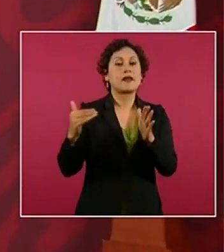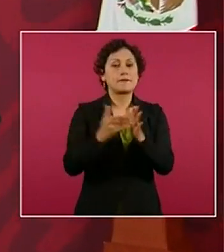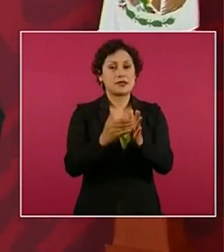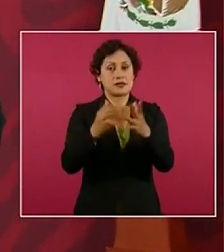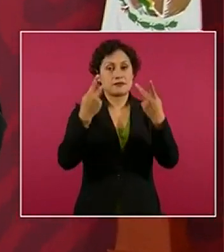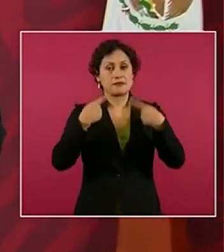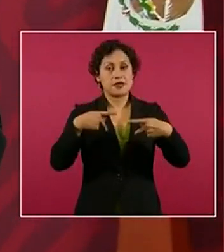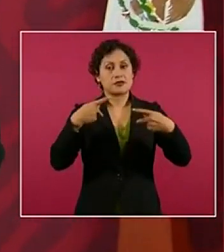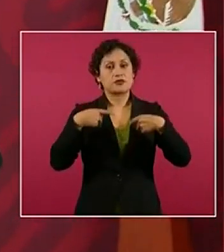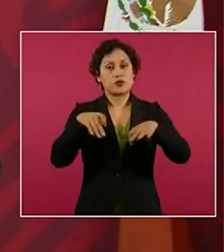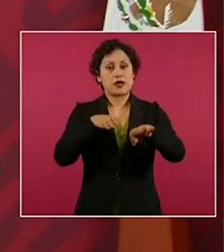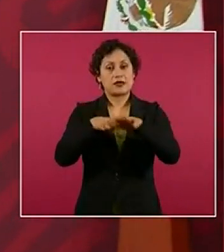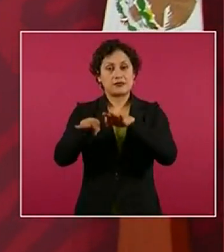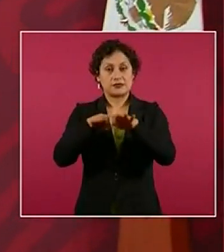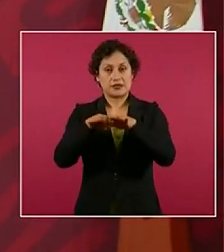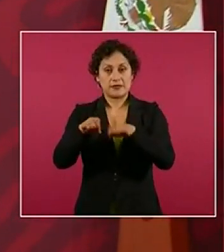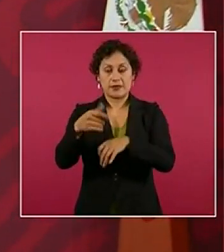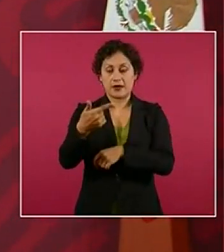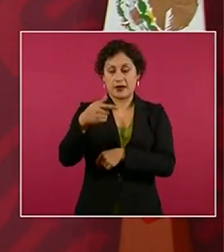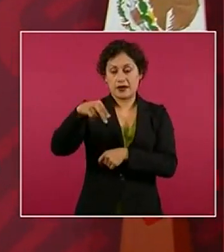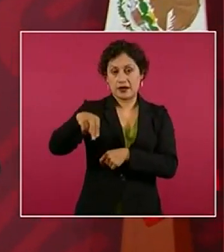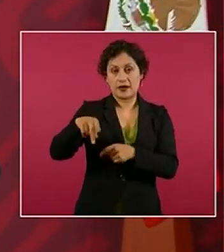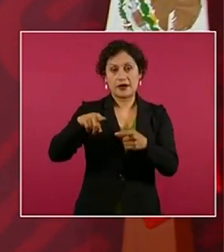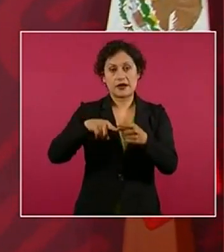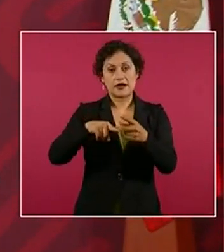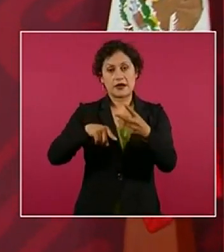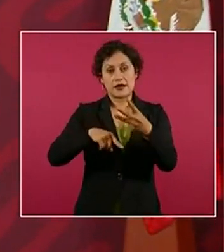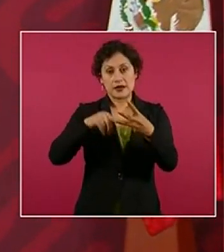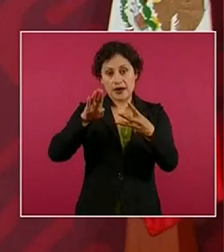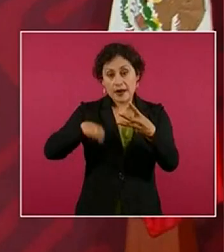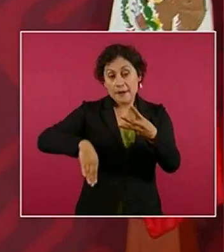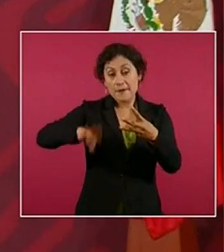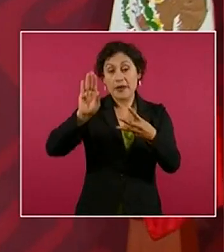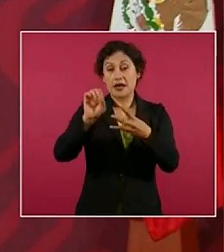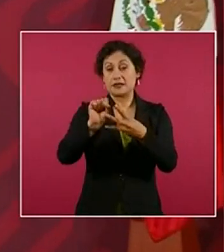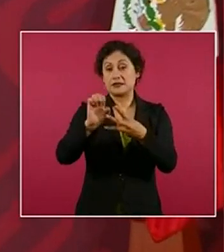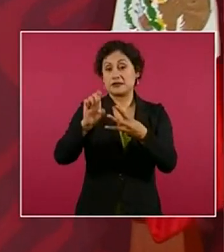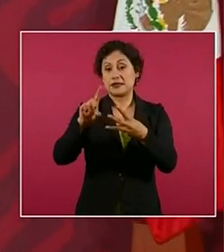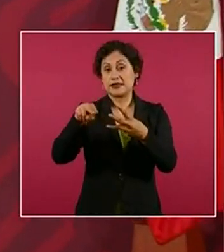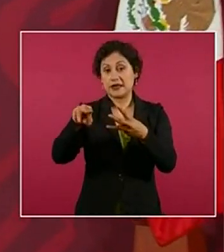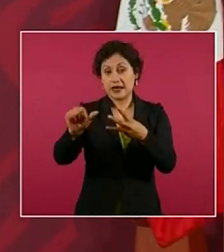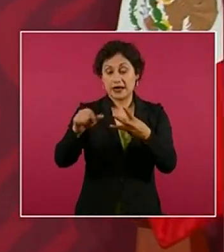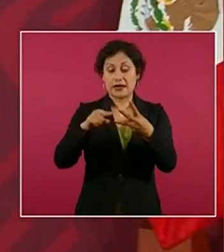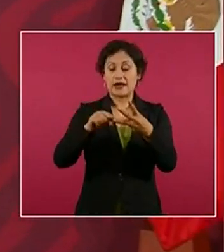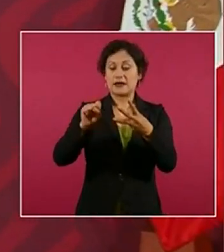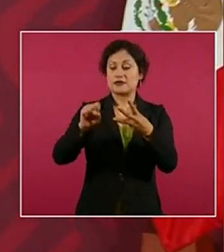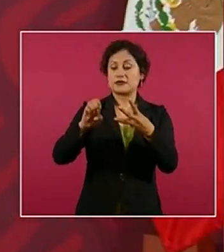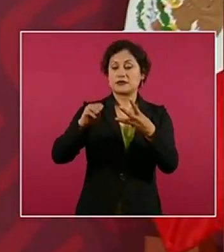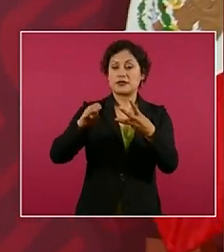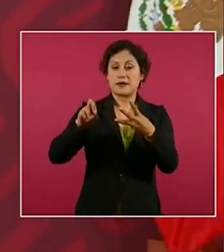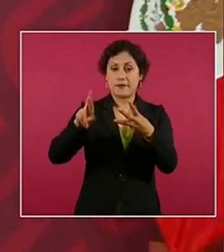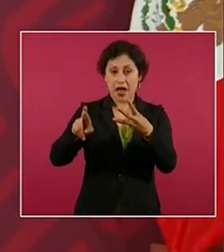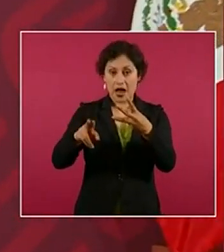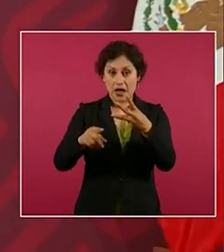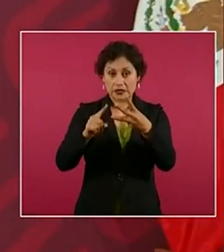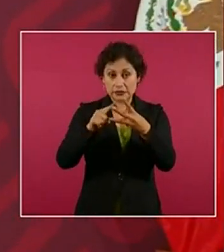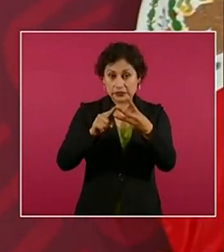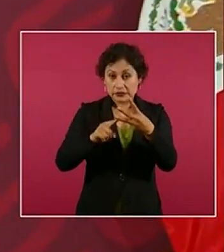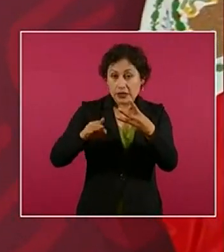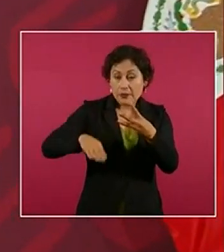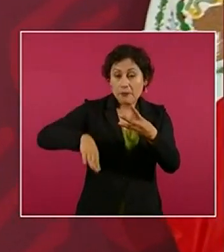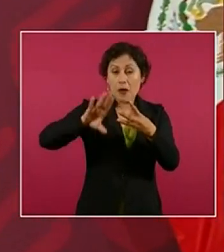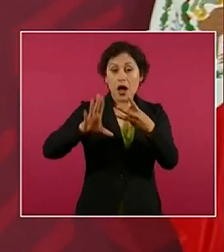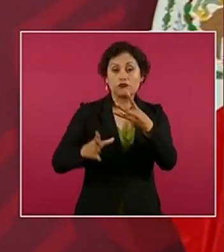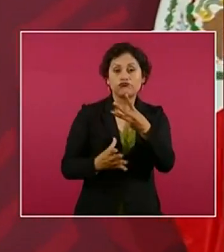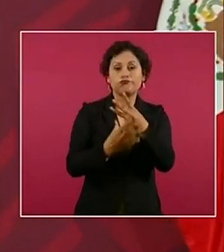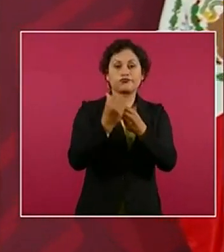problema del PRI es su impunidad. Lo que el PRI está buscando con esta alianza